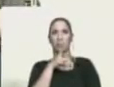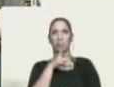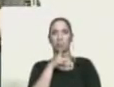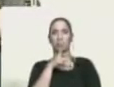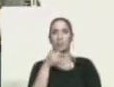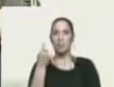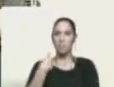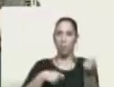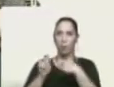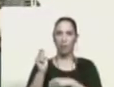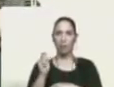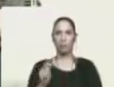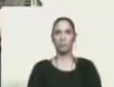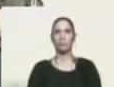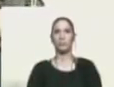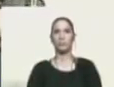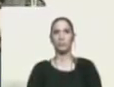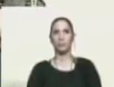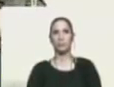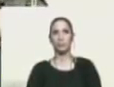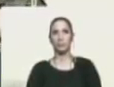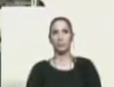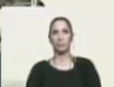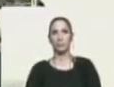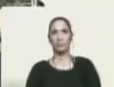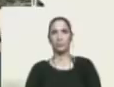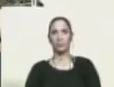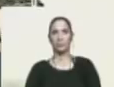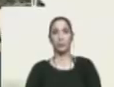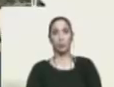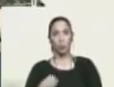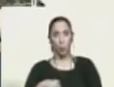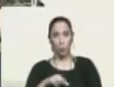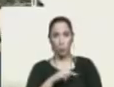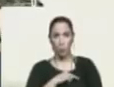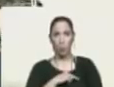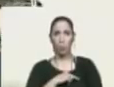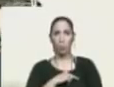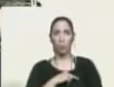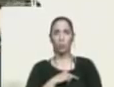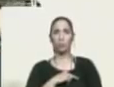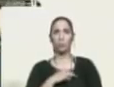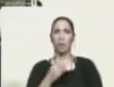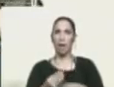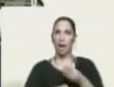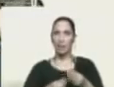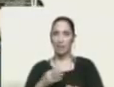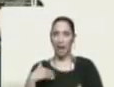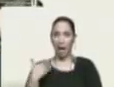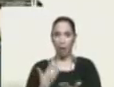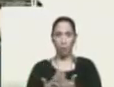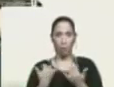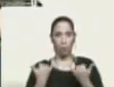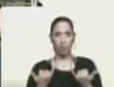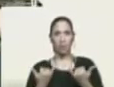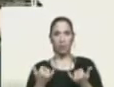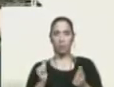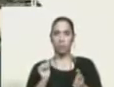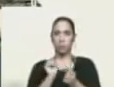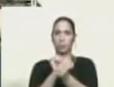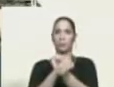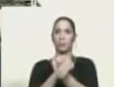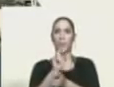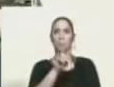importador. En este sentido, nosotros hemos logrado hasta este momento la detención de